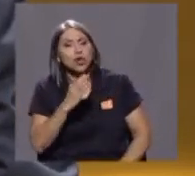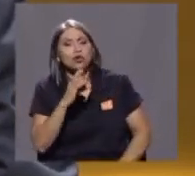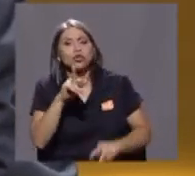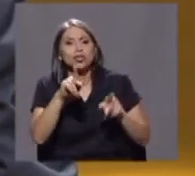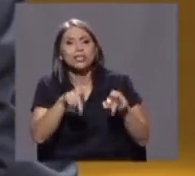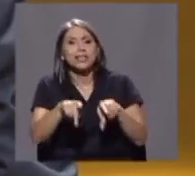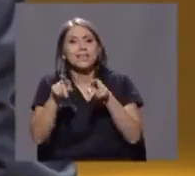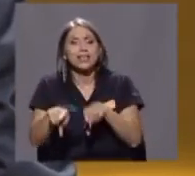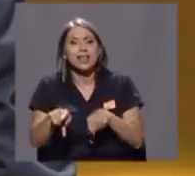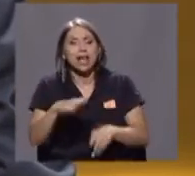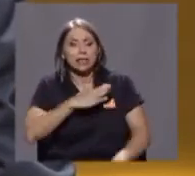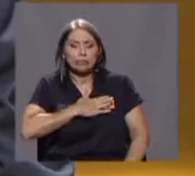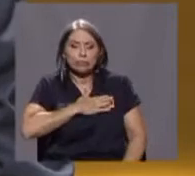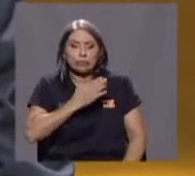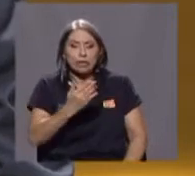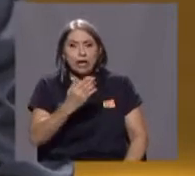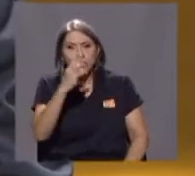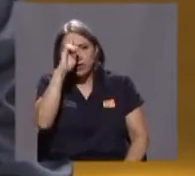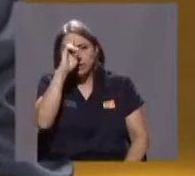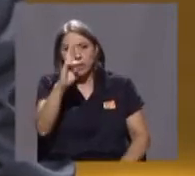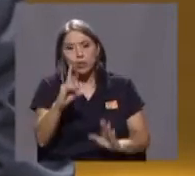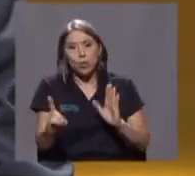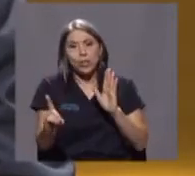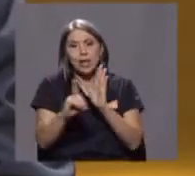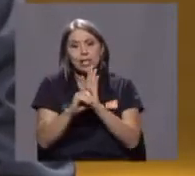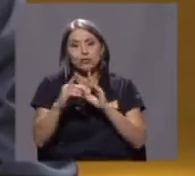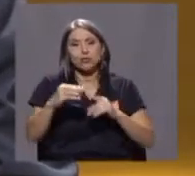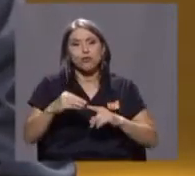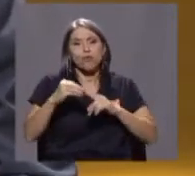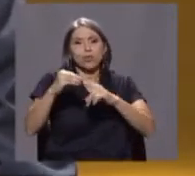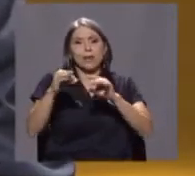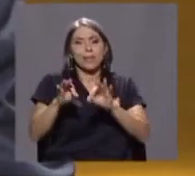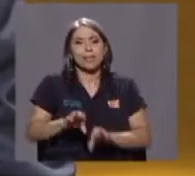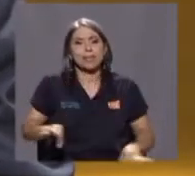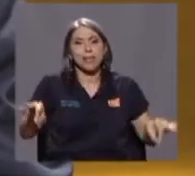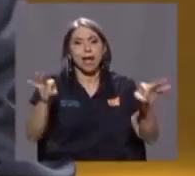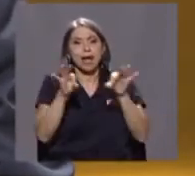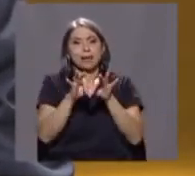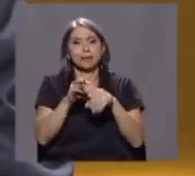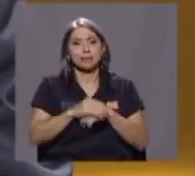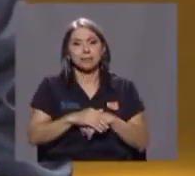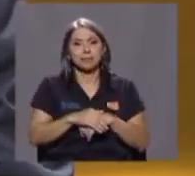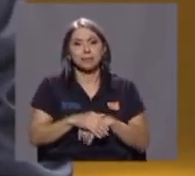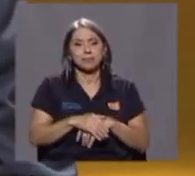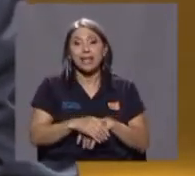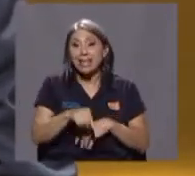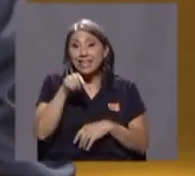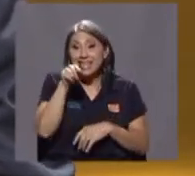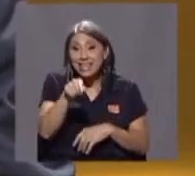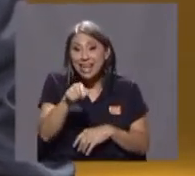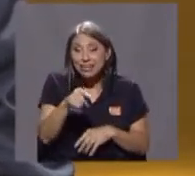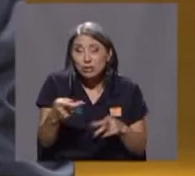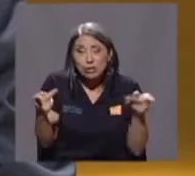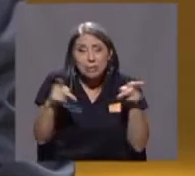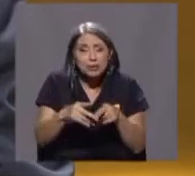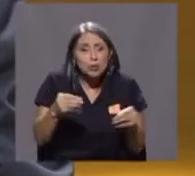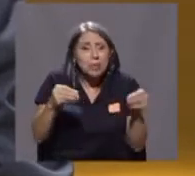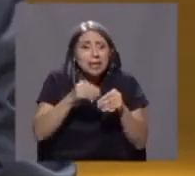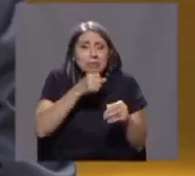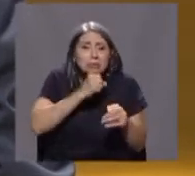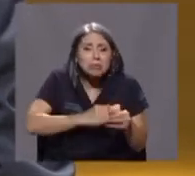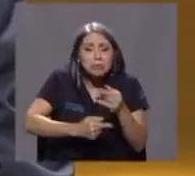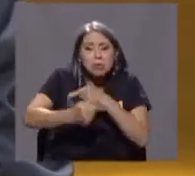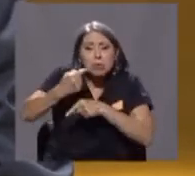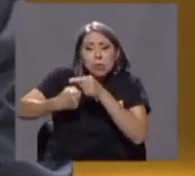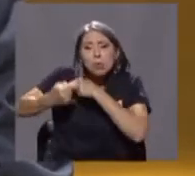por los derechos fundamentales, y eso, el antecedente más lejano la matriz la encontramos en la Constitución